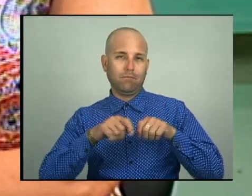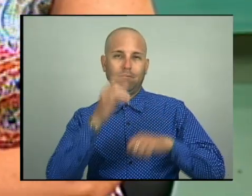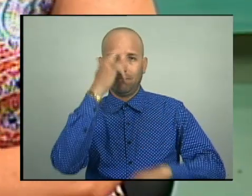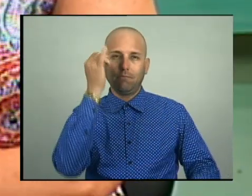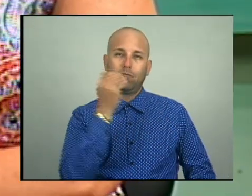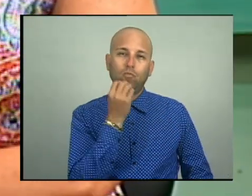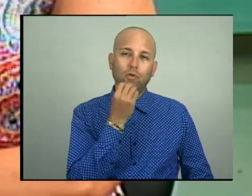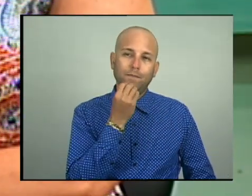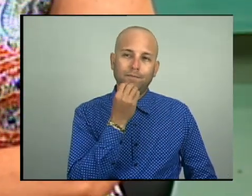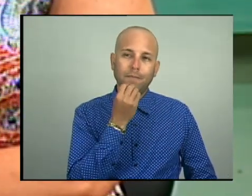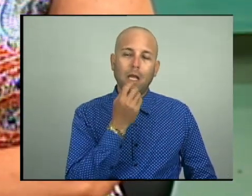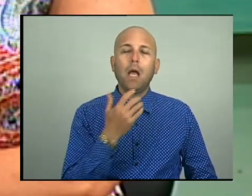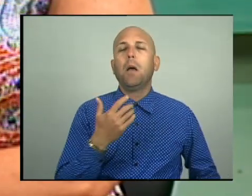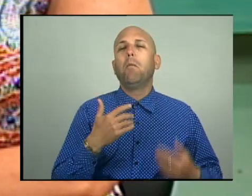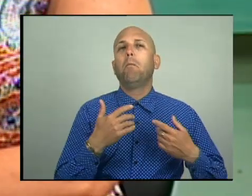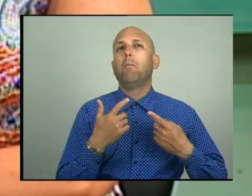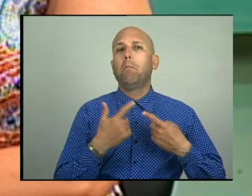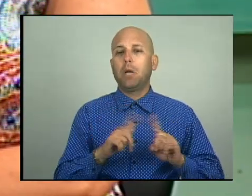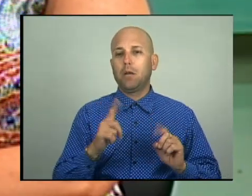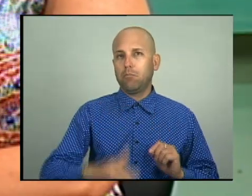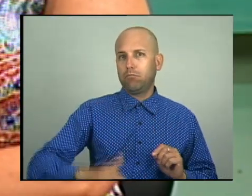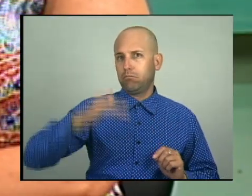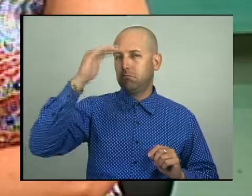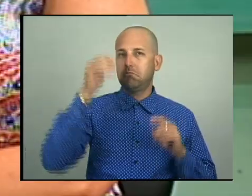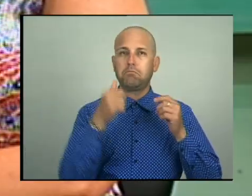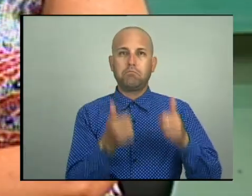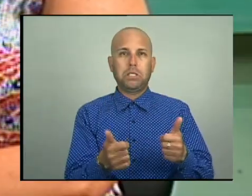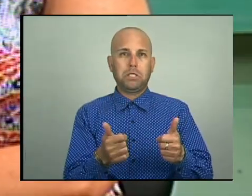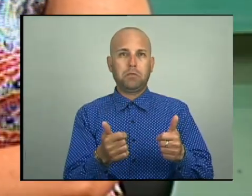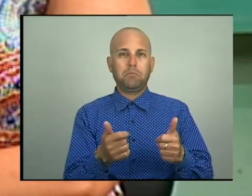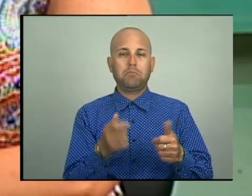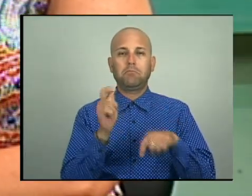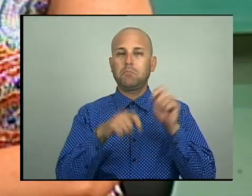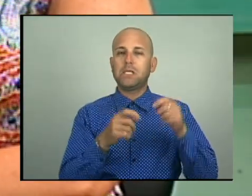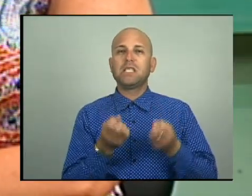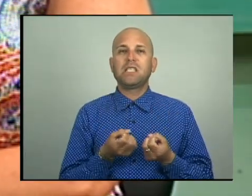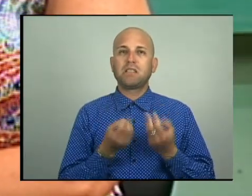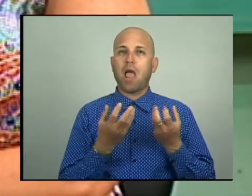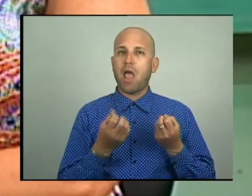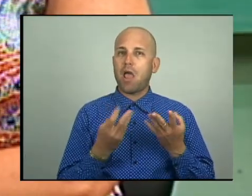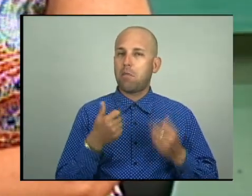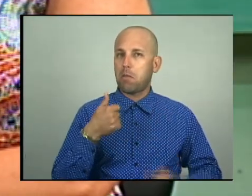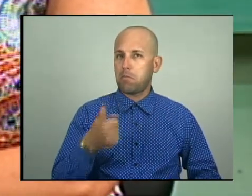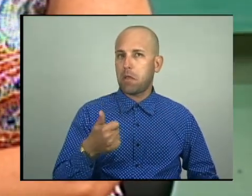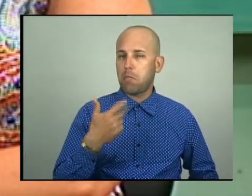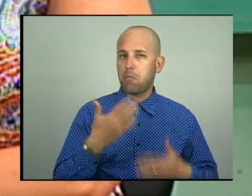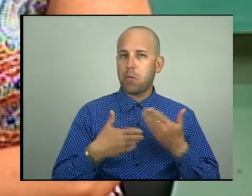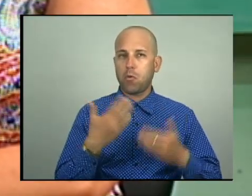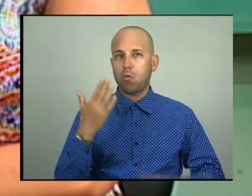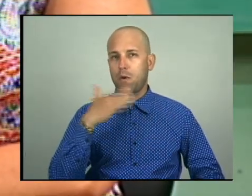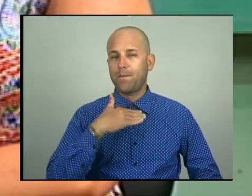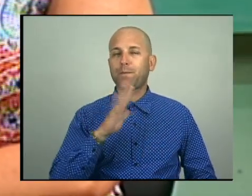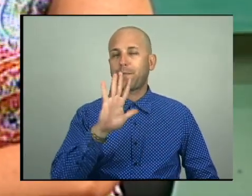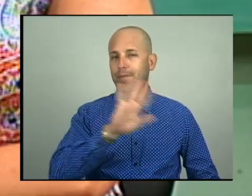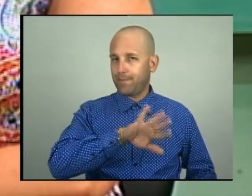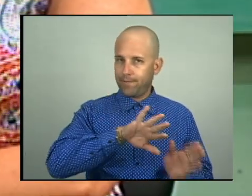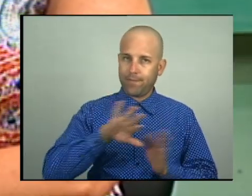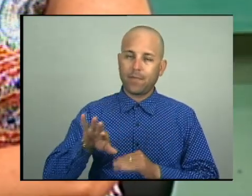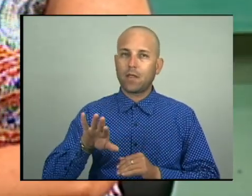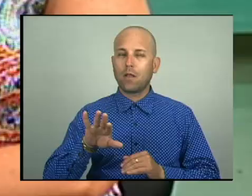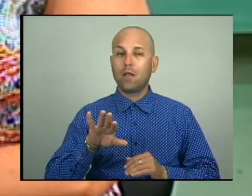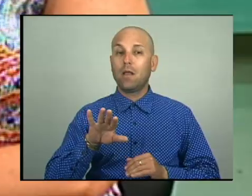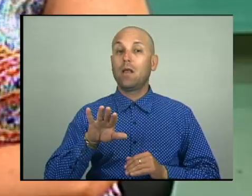Fallot, pues por lo general tienen un buen pronóstico, ¿no es así?, en el desarrollo de su vida. Ahora, ¿tienen